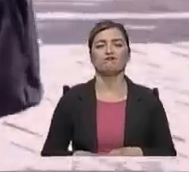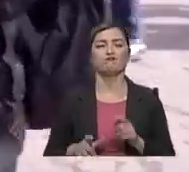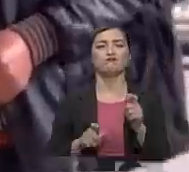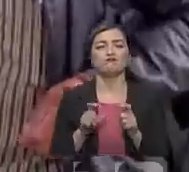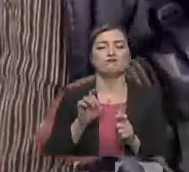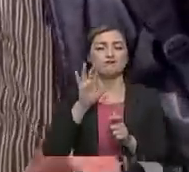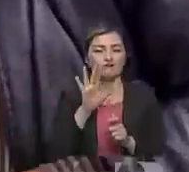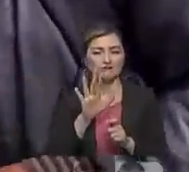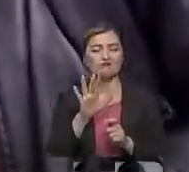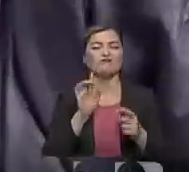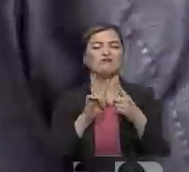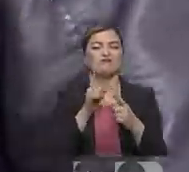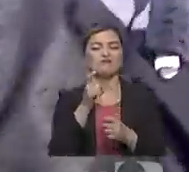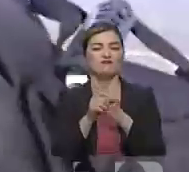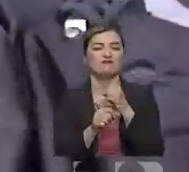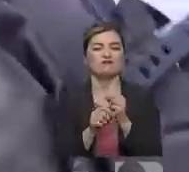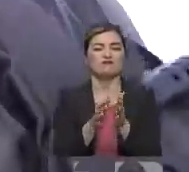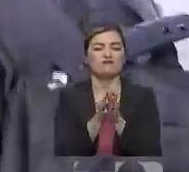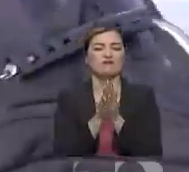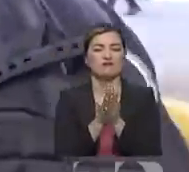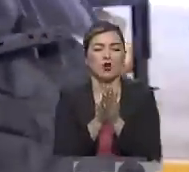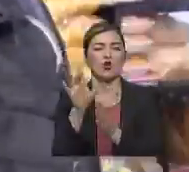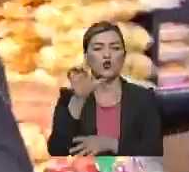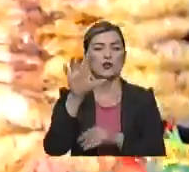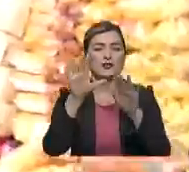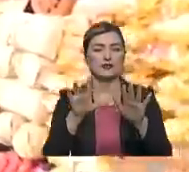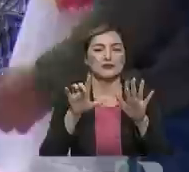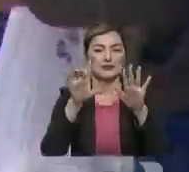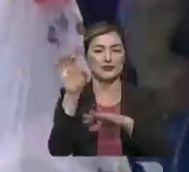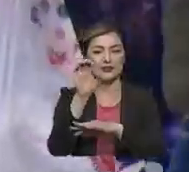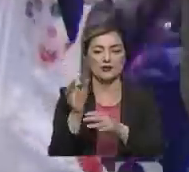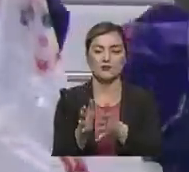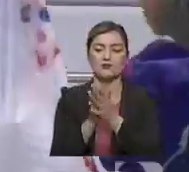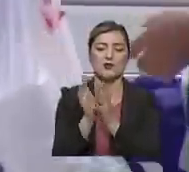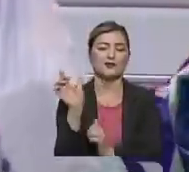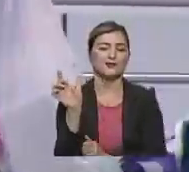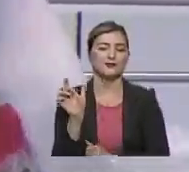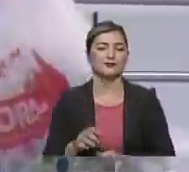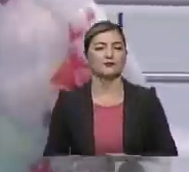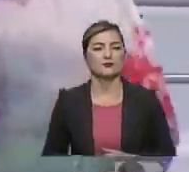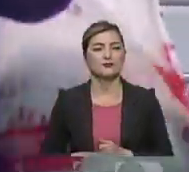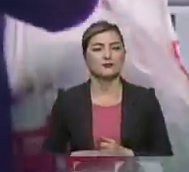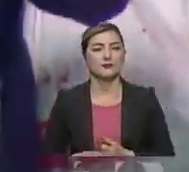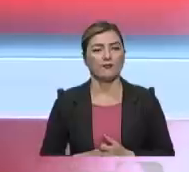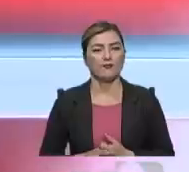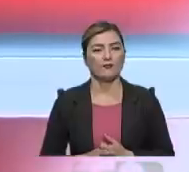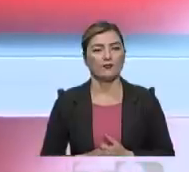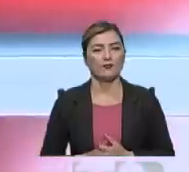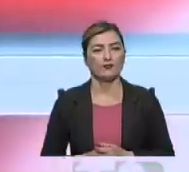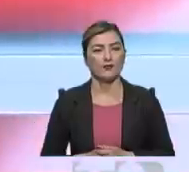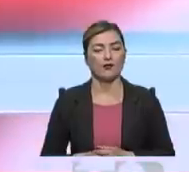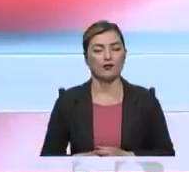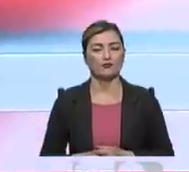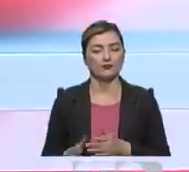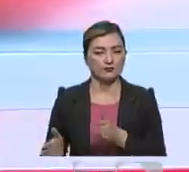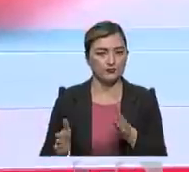de 5 y 11 años se les pedirá el documento a partir del lunes 17 de enero. Helen Quiñones, 24 horas.